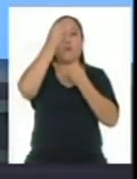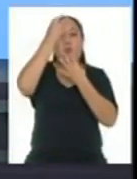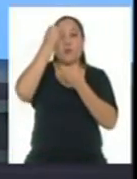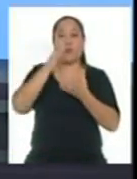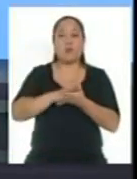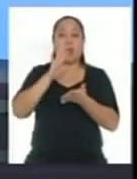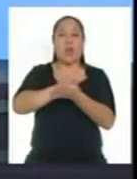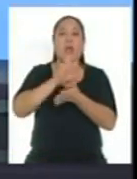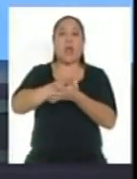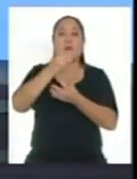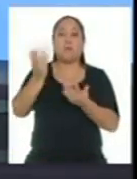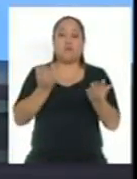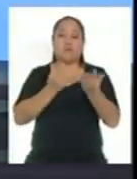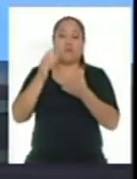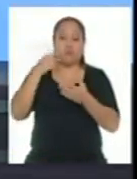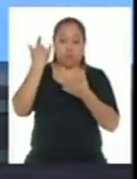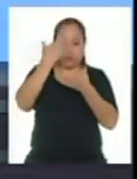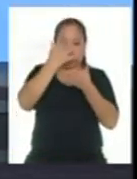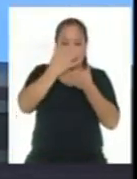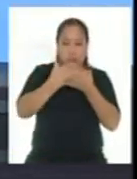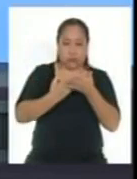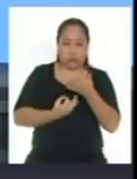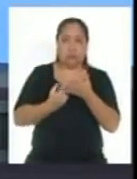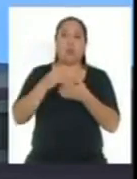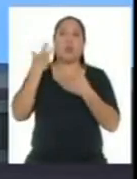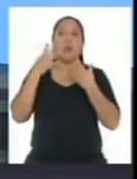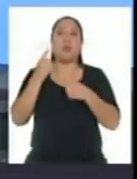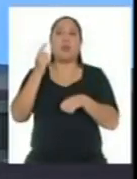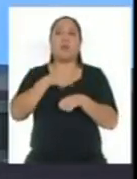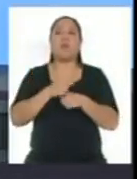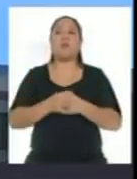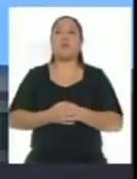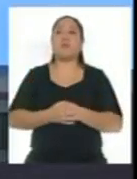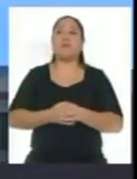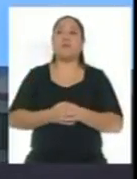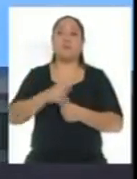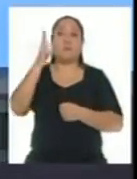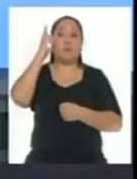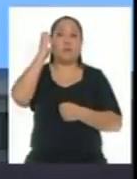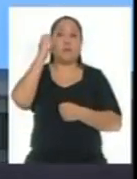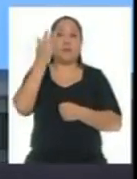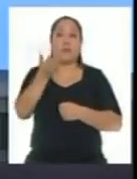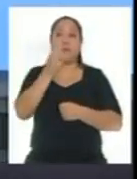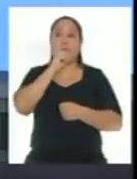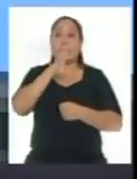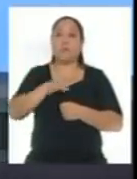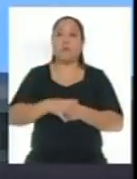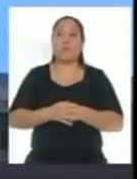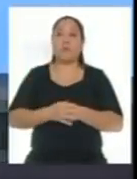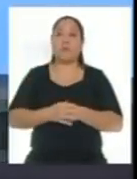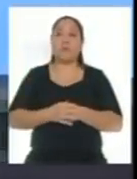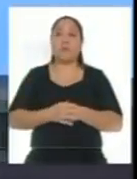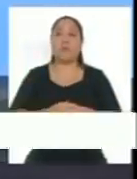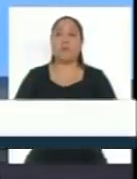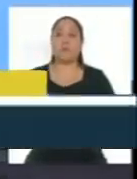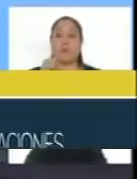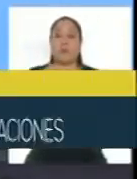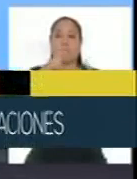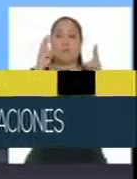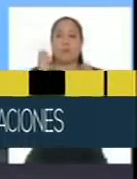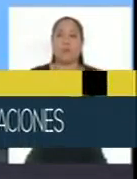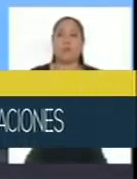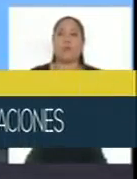Adelanto que acta CONAS, Natagna, procesamiento. Hasta el momento. Vamos a escuchar lo que tiene que decir en relación a ese